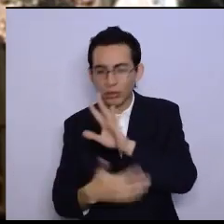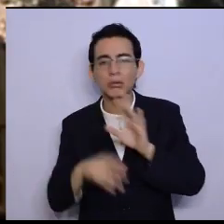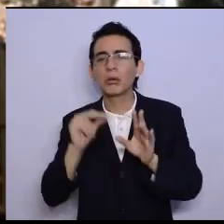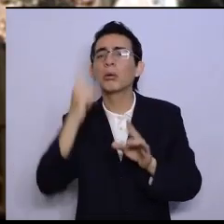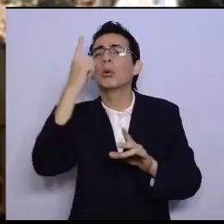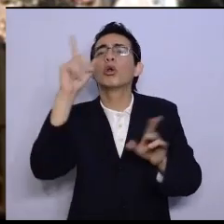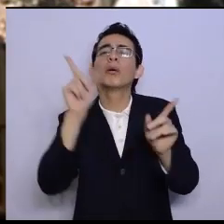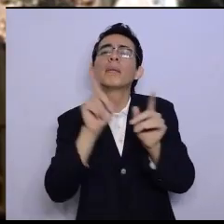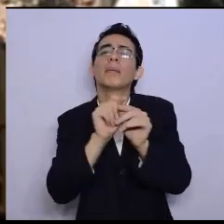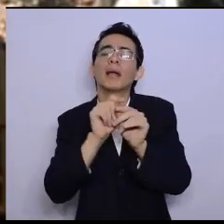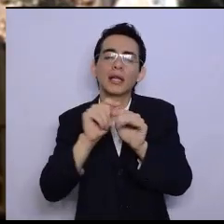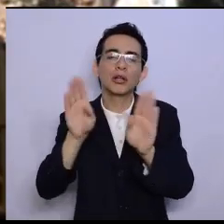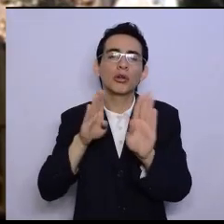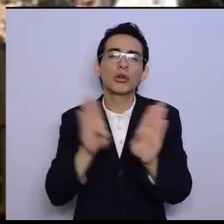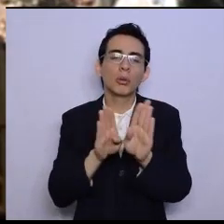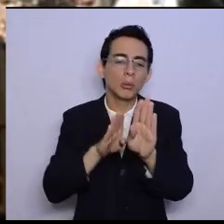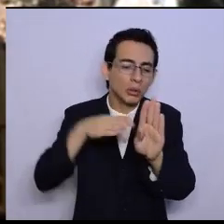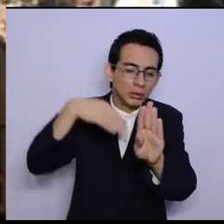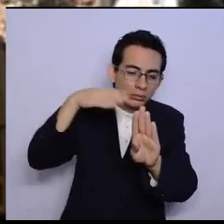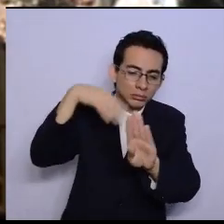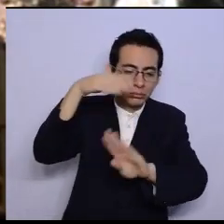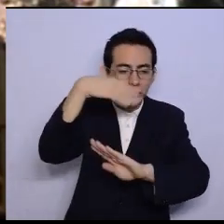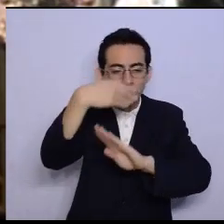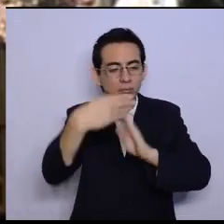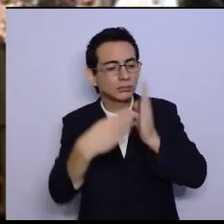que ha de ser de 3, 4 gramos.